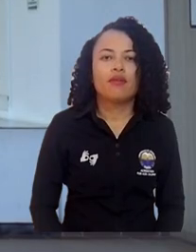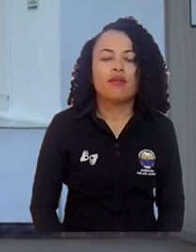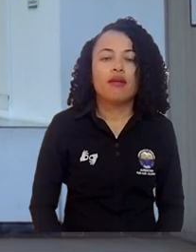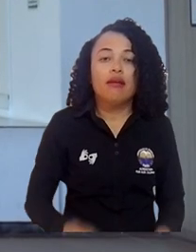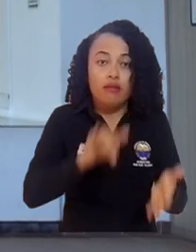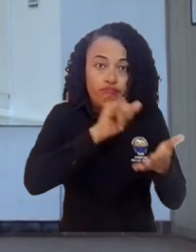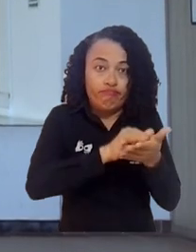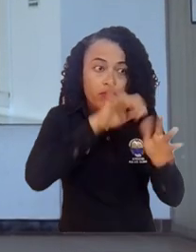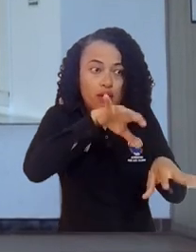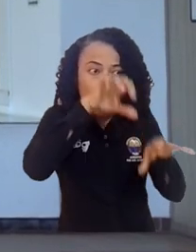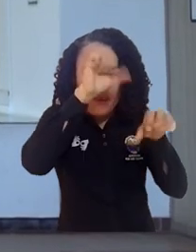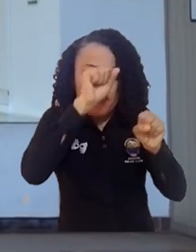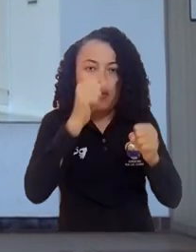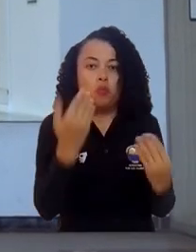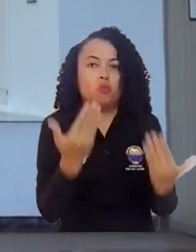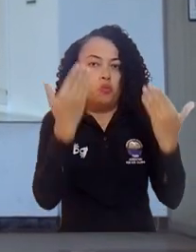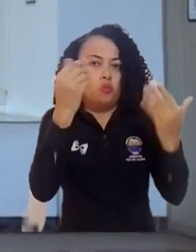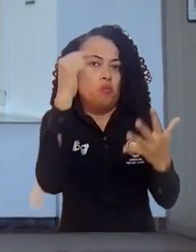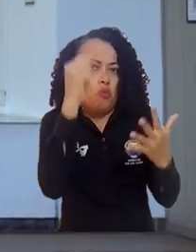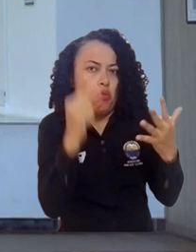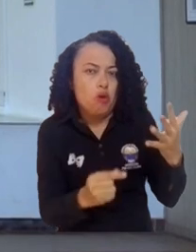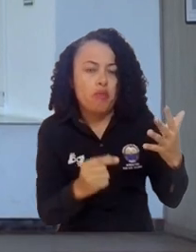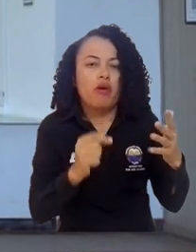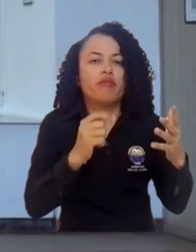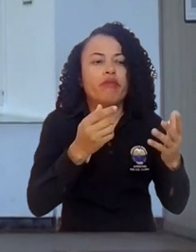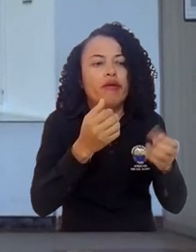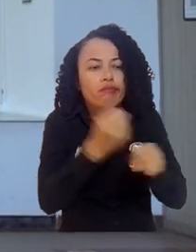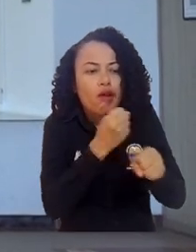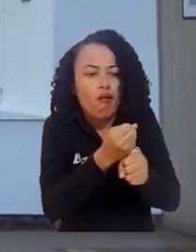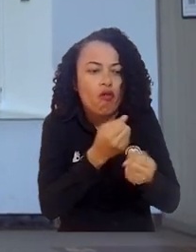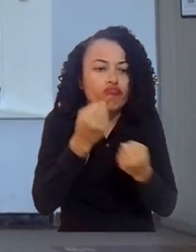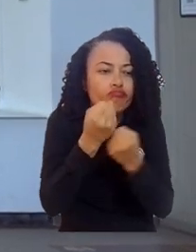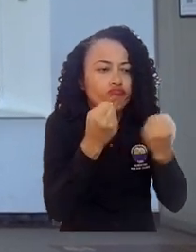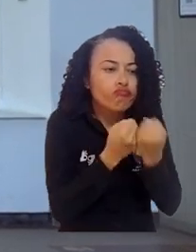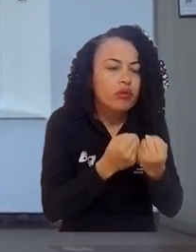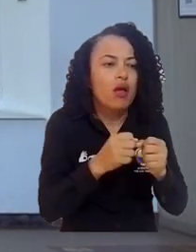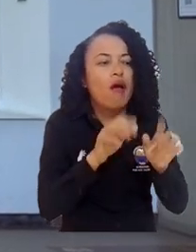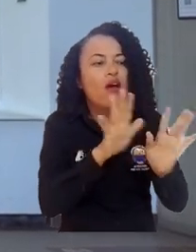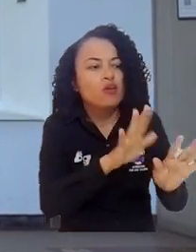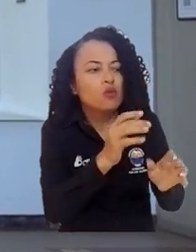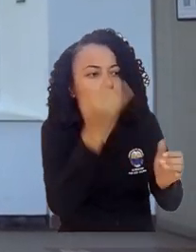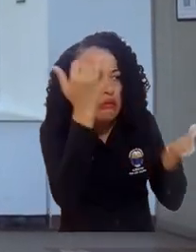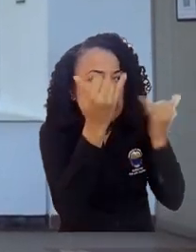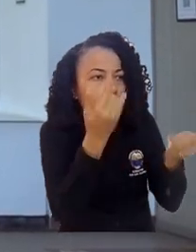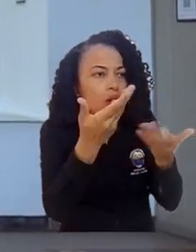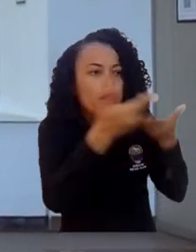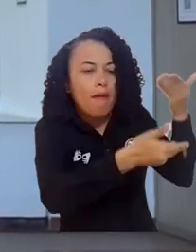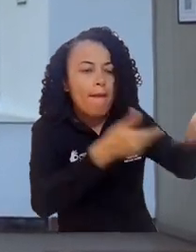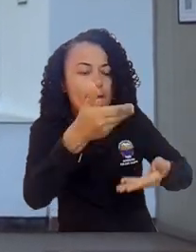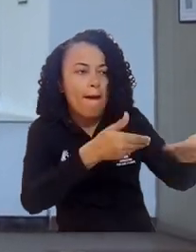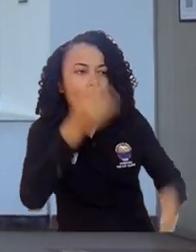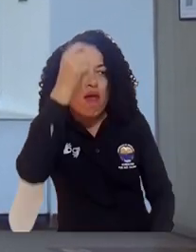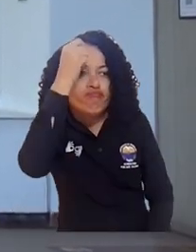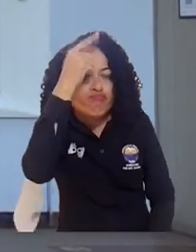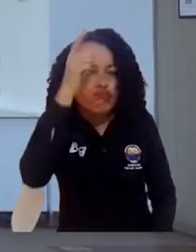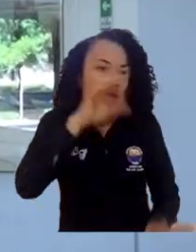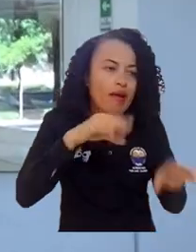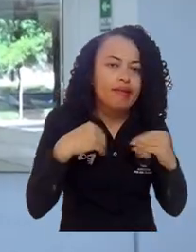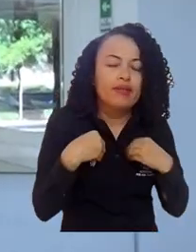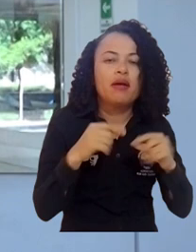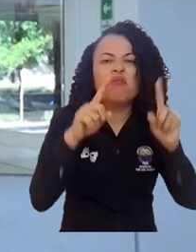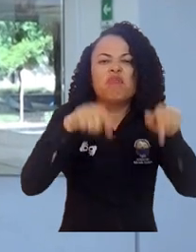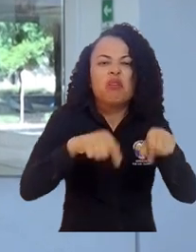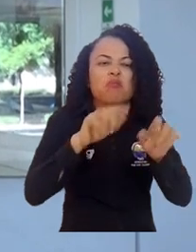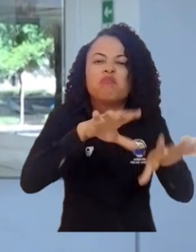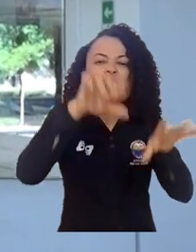El aprendizaje, la verdad, pueden ser varios, como el trabajo en equipo, tal vez las tolerancias, las diferencias de ideas que se propusieron entre los compañeros.